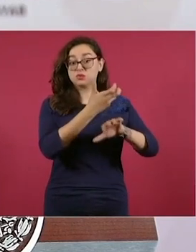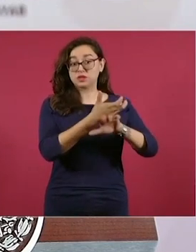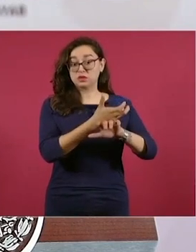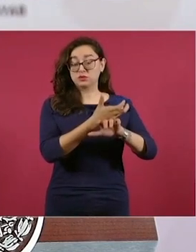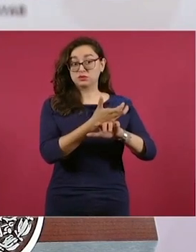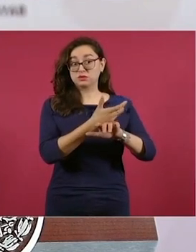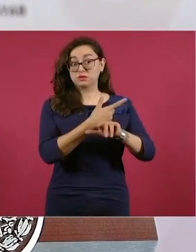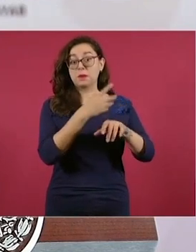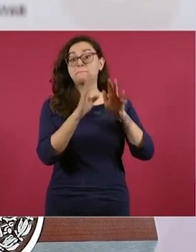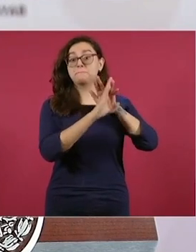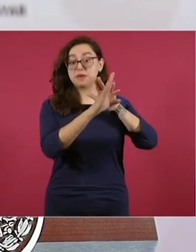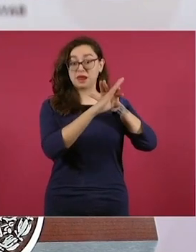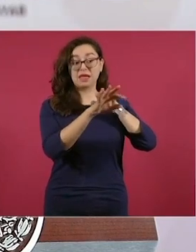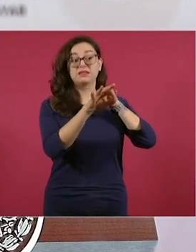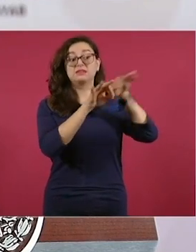es de alrededor de